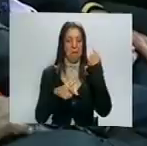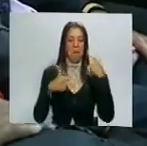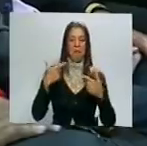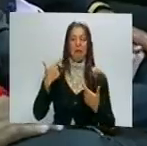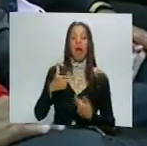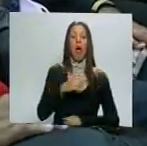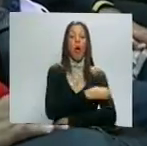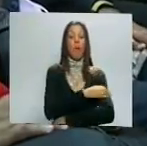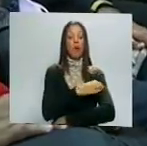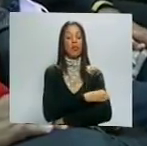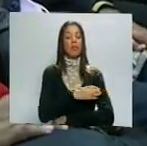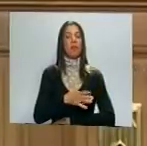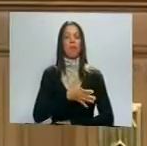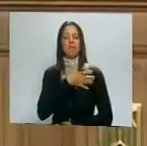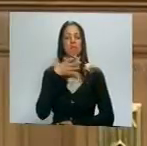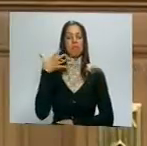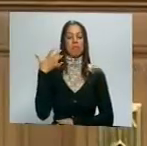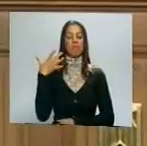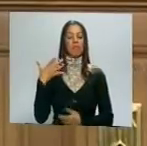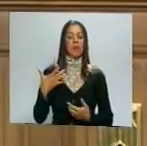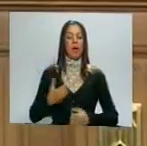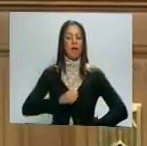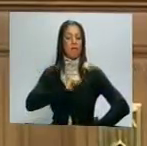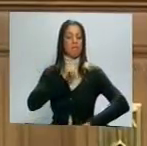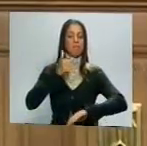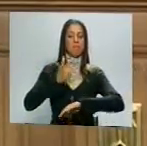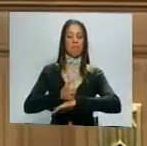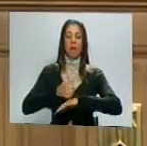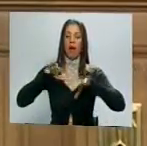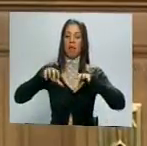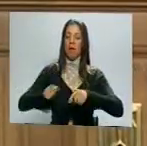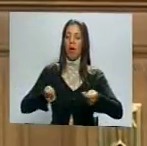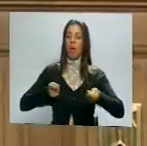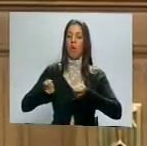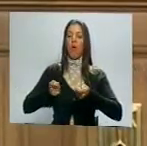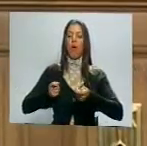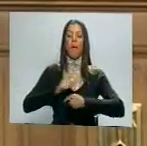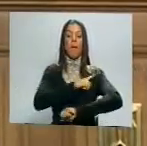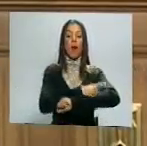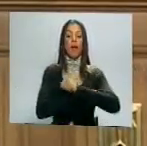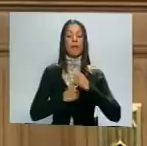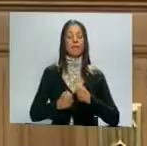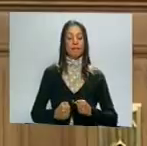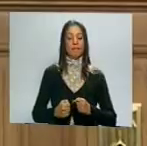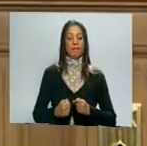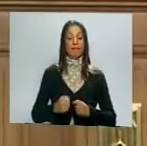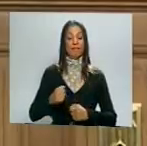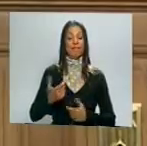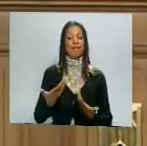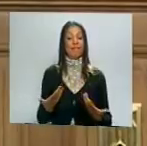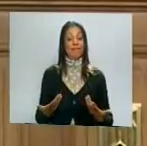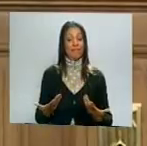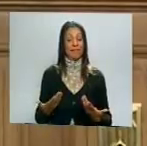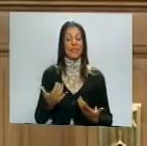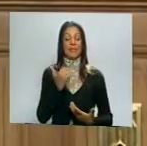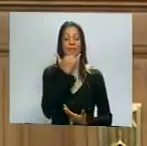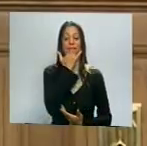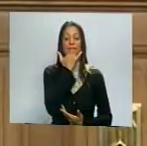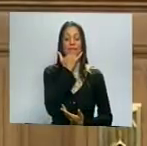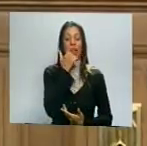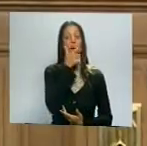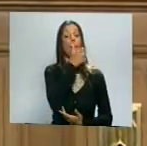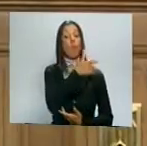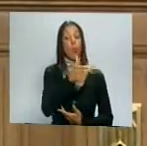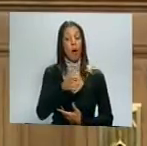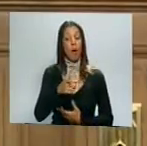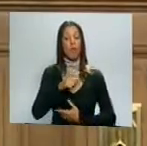ellos habían llegado ya a lo máximo y que tenían el poder, olvidándose que el poder siempre es del pueblo, el poder